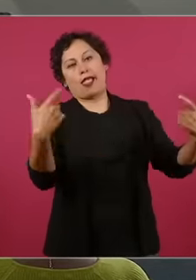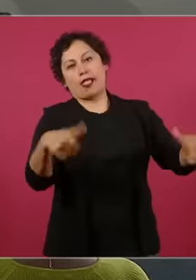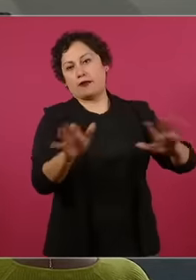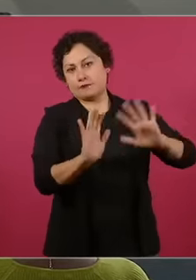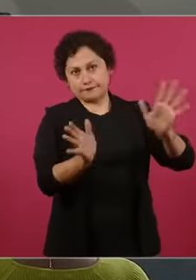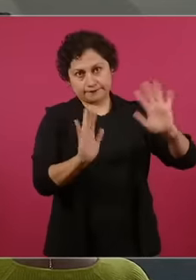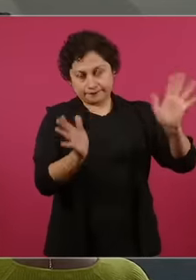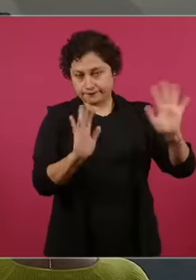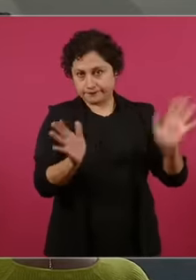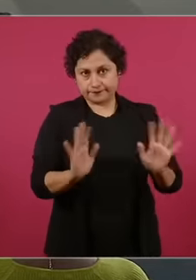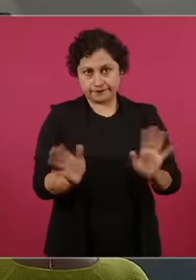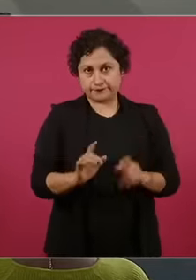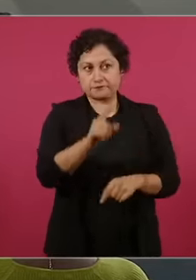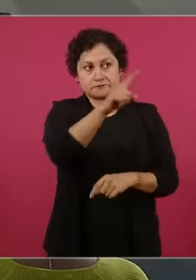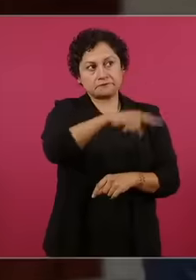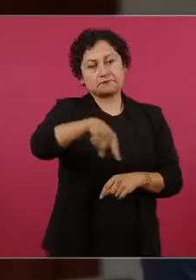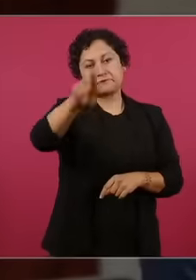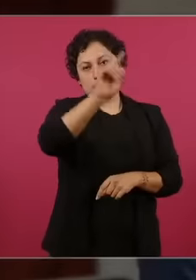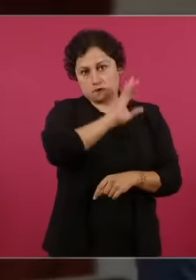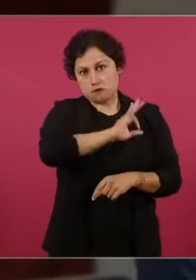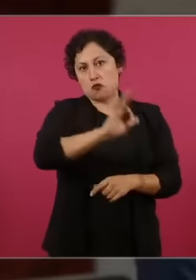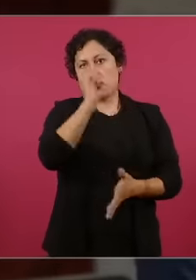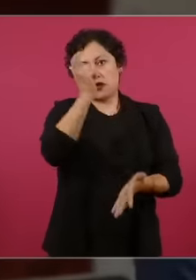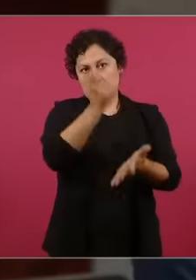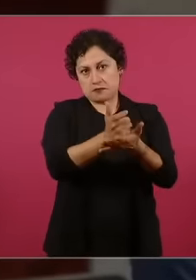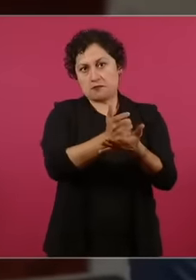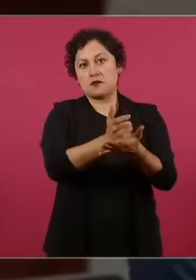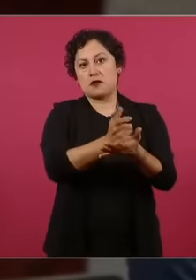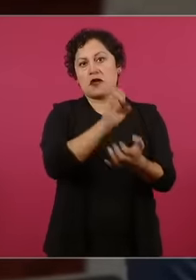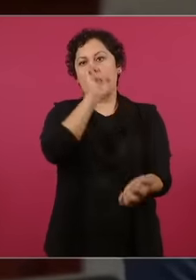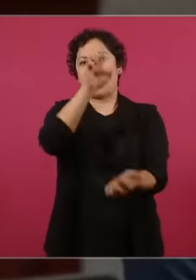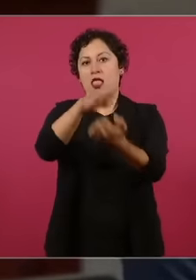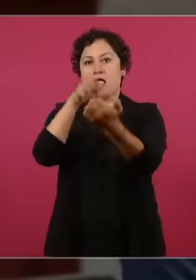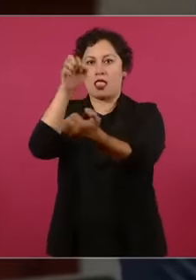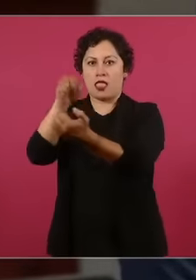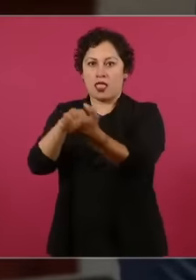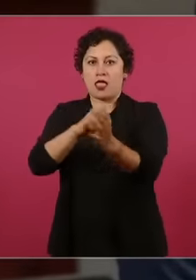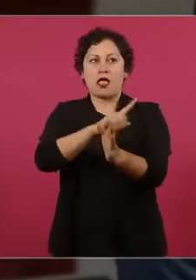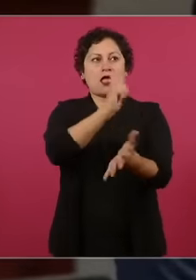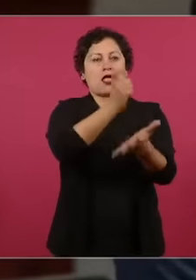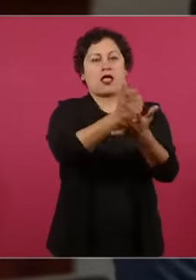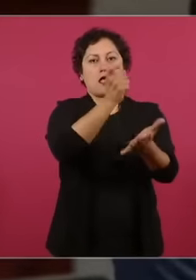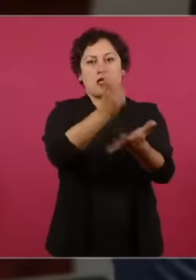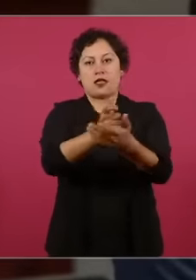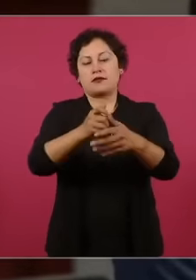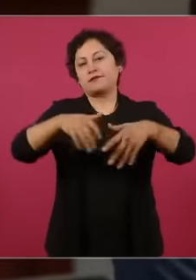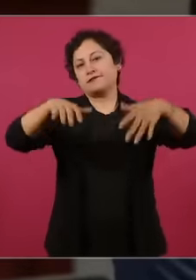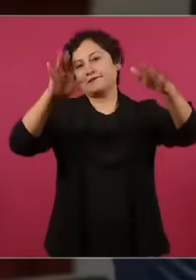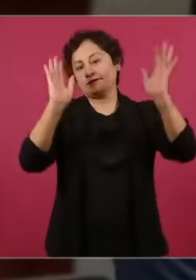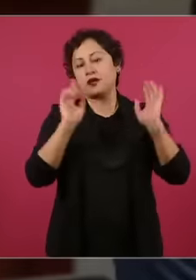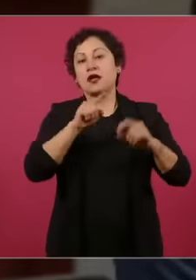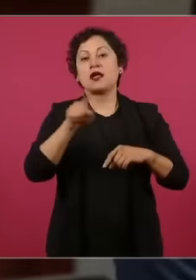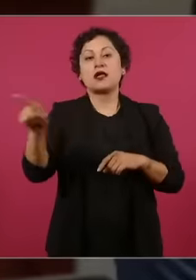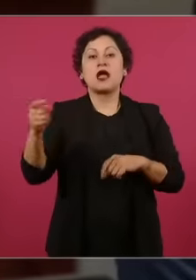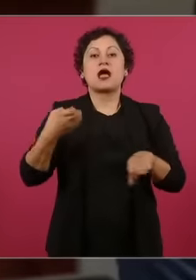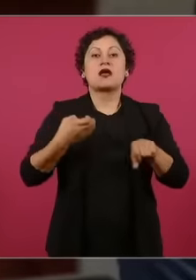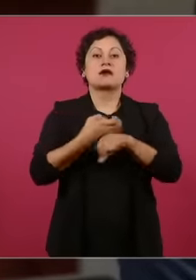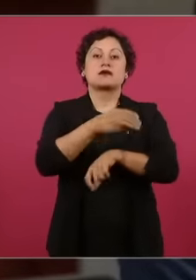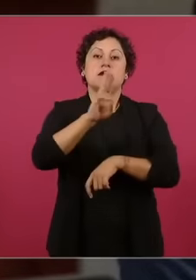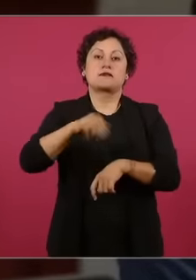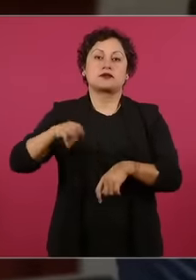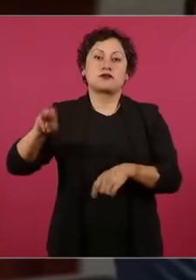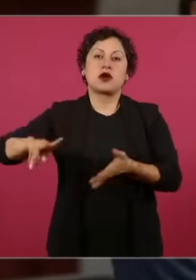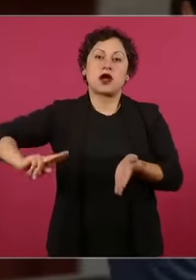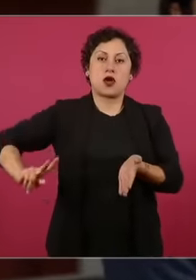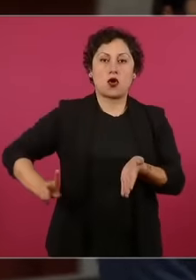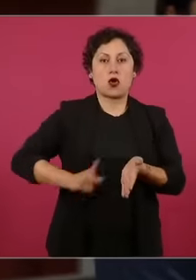que probablemente sí pueden pagar extorsión. O bueno, ya los limoneros dijeron acá en Michoacán, se volvieron a levantar,